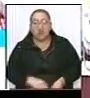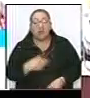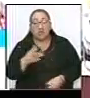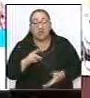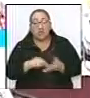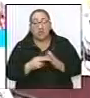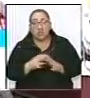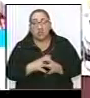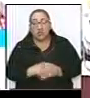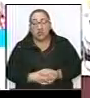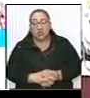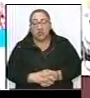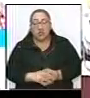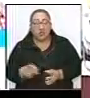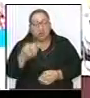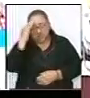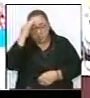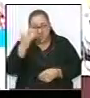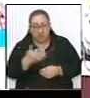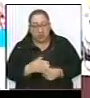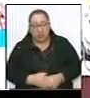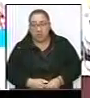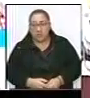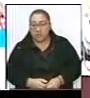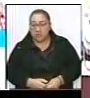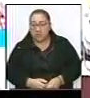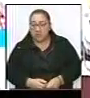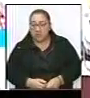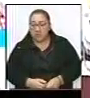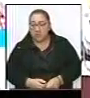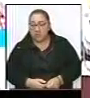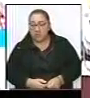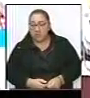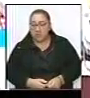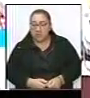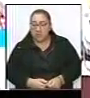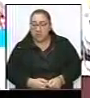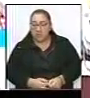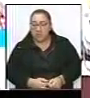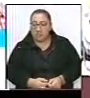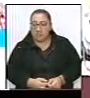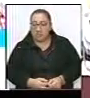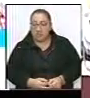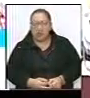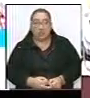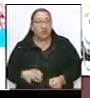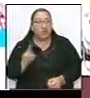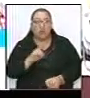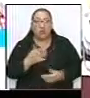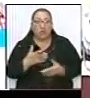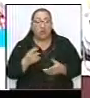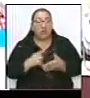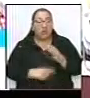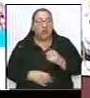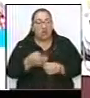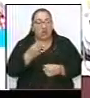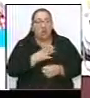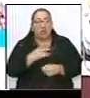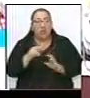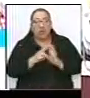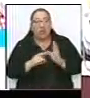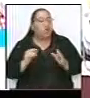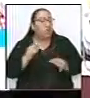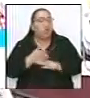ejecutivo no sepa, pero no hace nada a nivel de reconstrucción, no sabe utilizar sus recursos, muchos gobernadores regionales